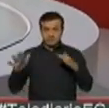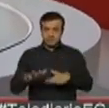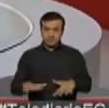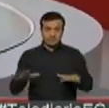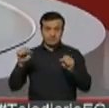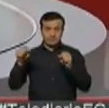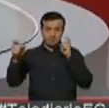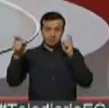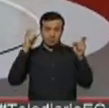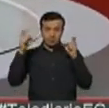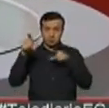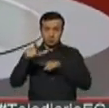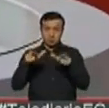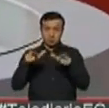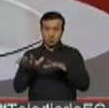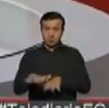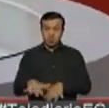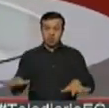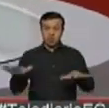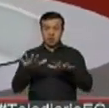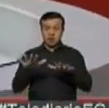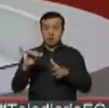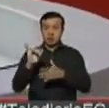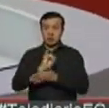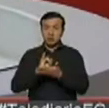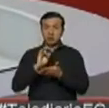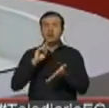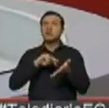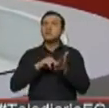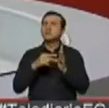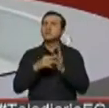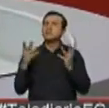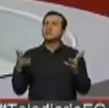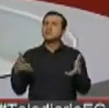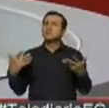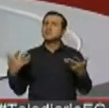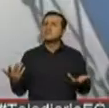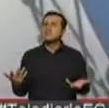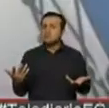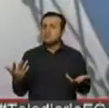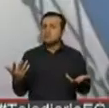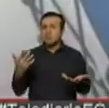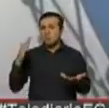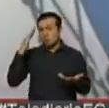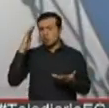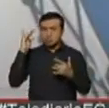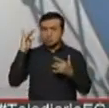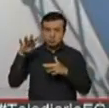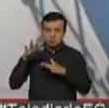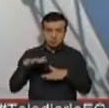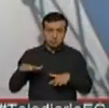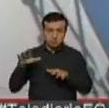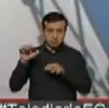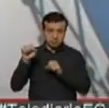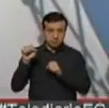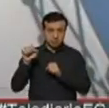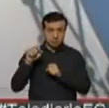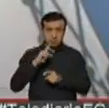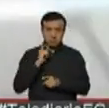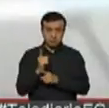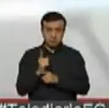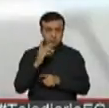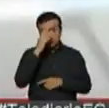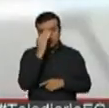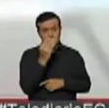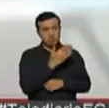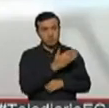y control de la zona de Buenos Aires. ¿Qué implica esto? ¿Cuál es la presencia de la Policía Nacional en Buenos Aires? Muy